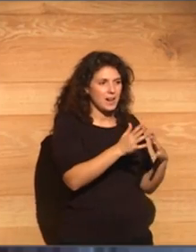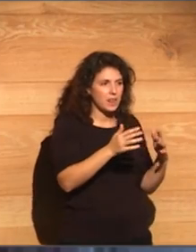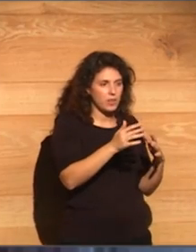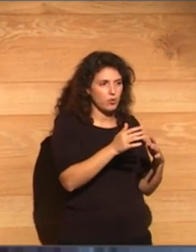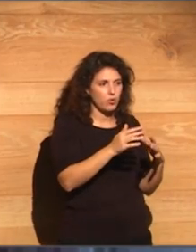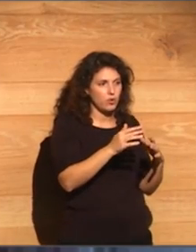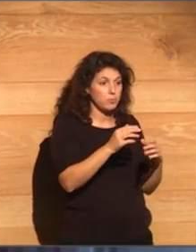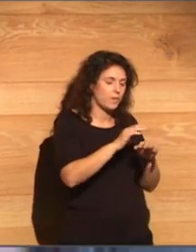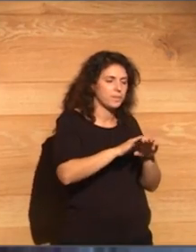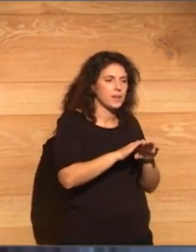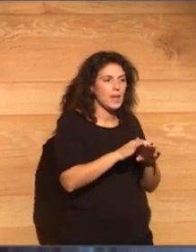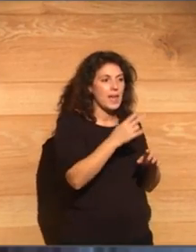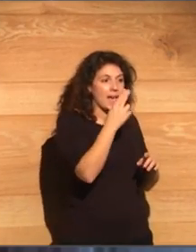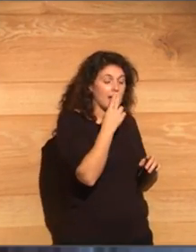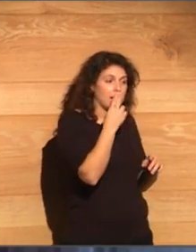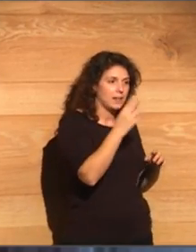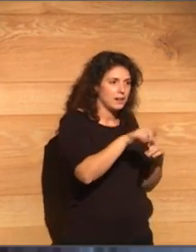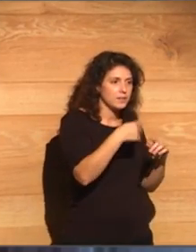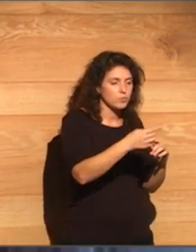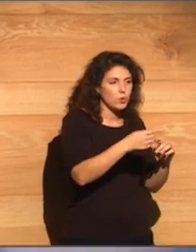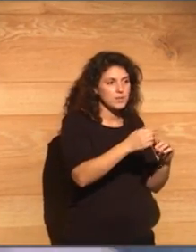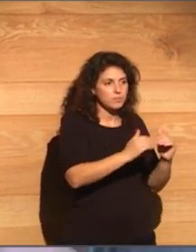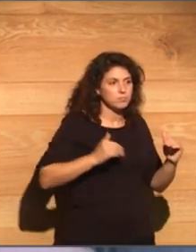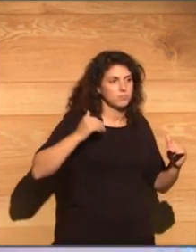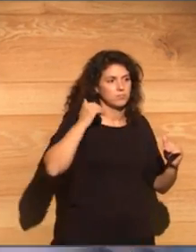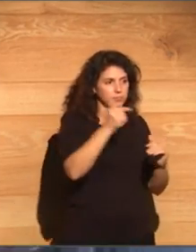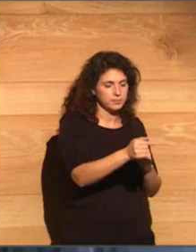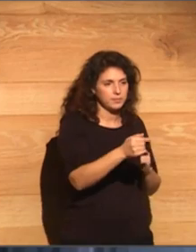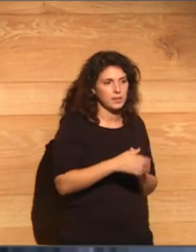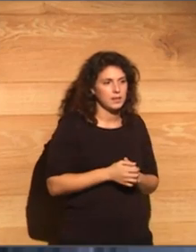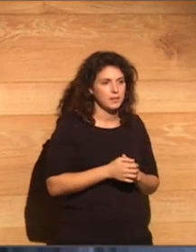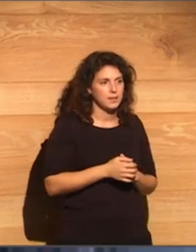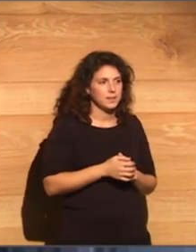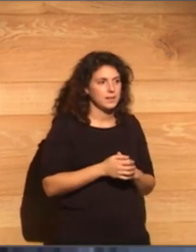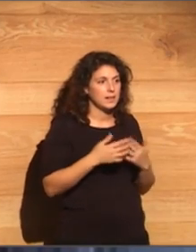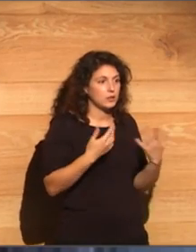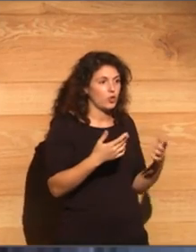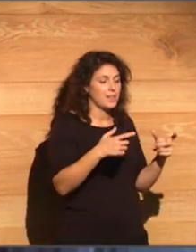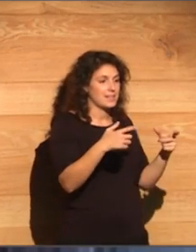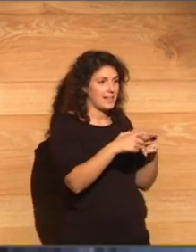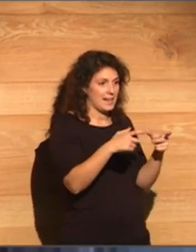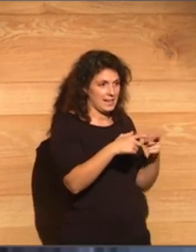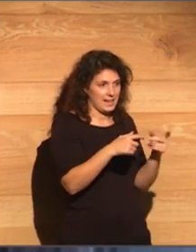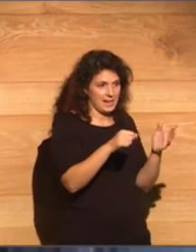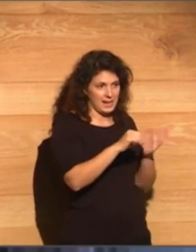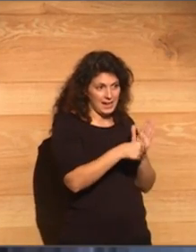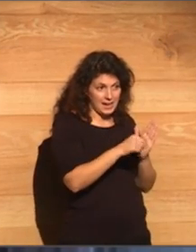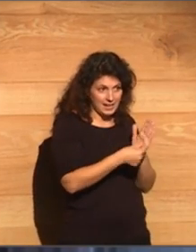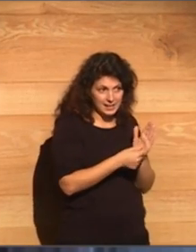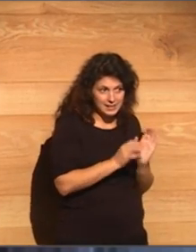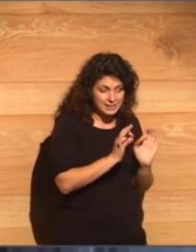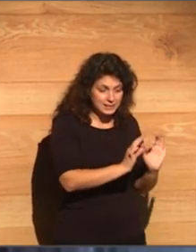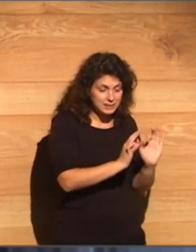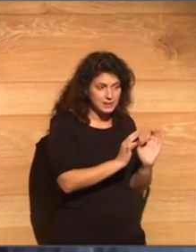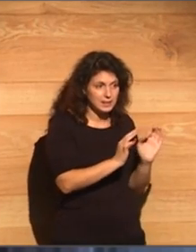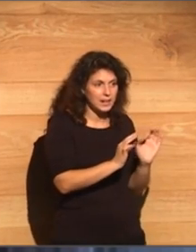después del ascenso de Hitler. Mm. Es decir, Hitler llega al poder y mucha gente... Los advenedizos. Se saca el carnet, claro. Y además, de hecho,